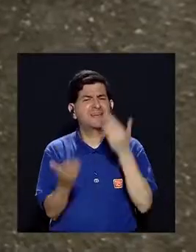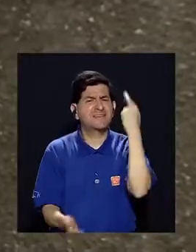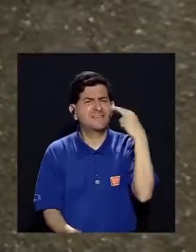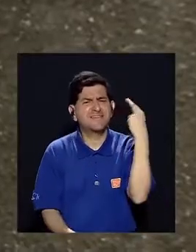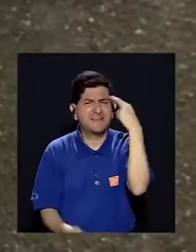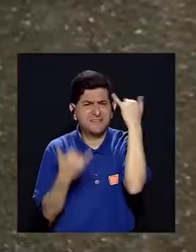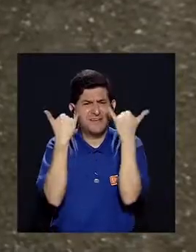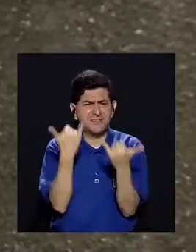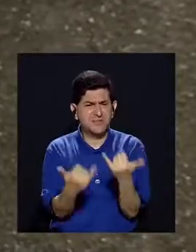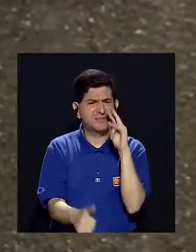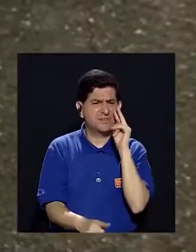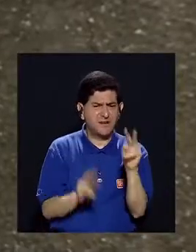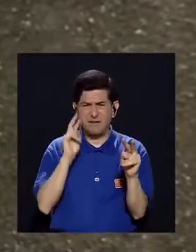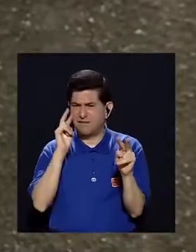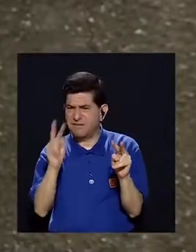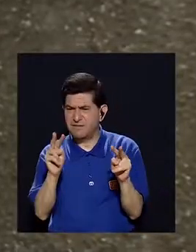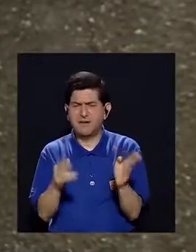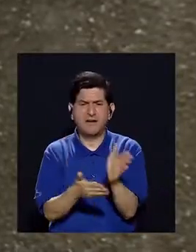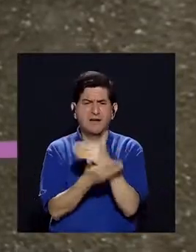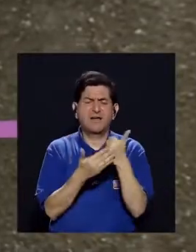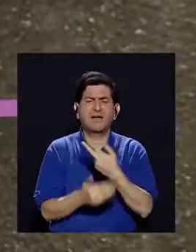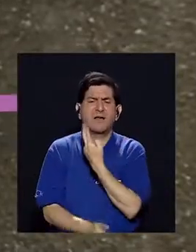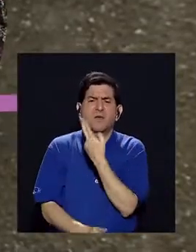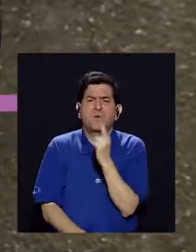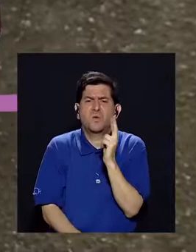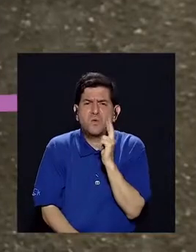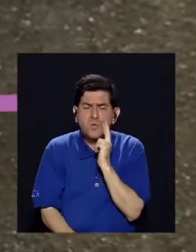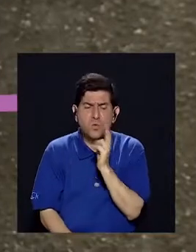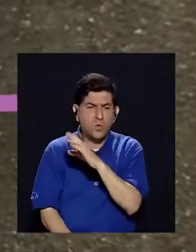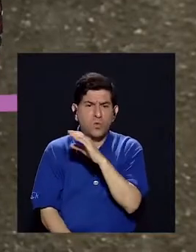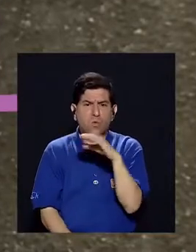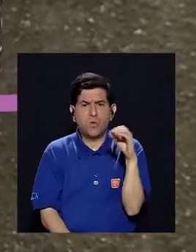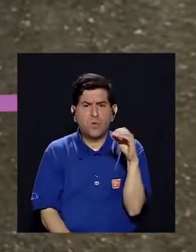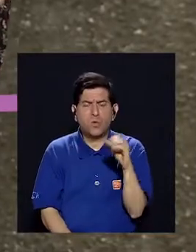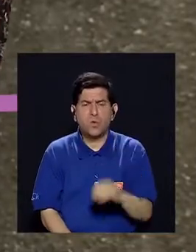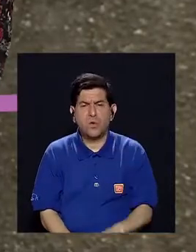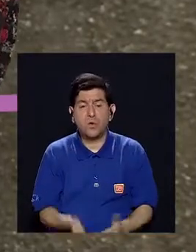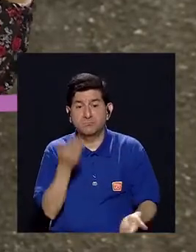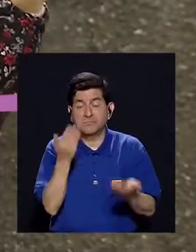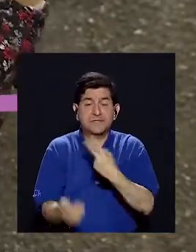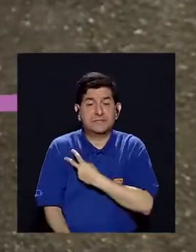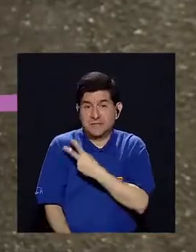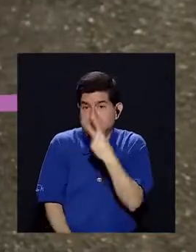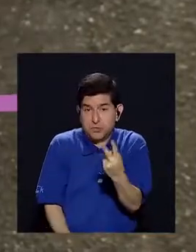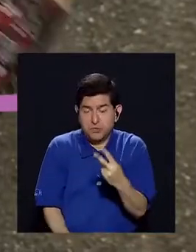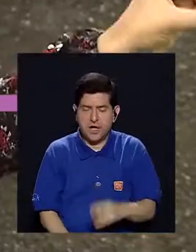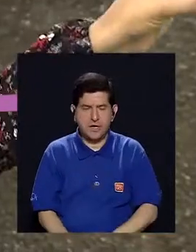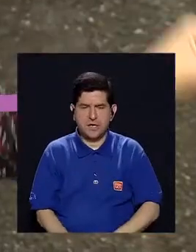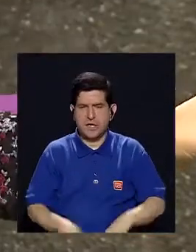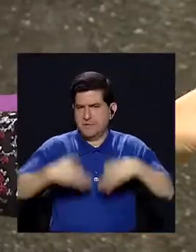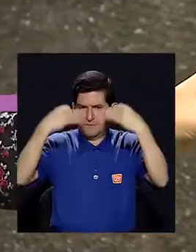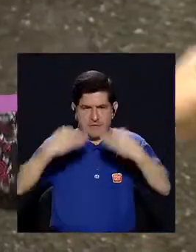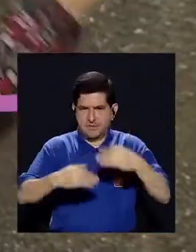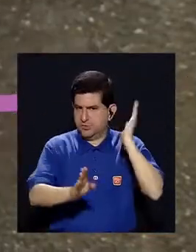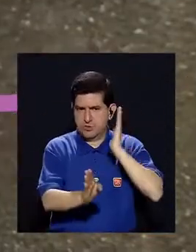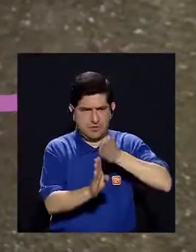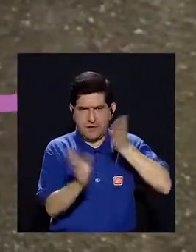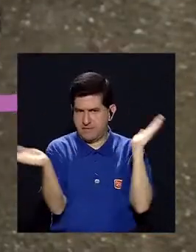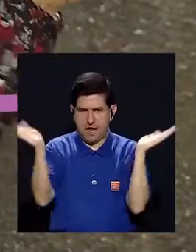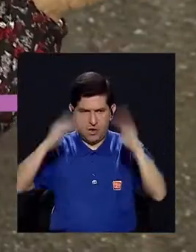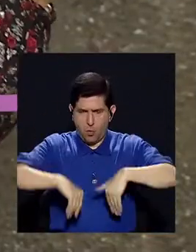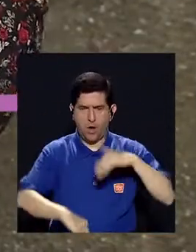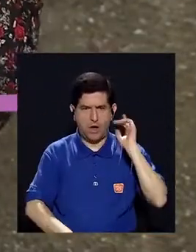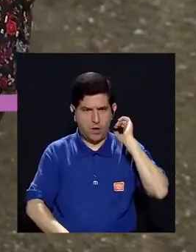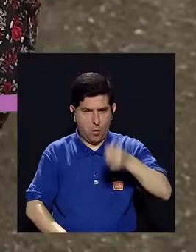Posiblemente por eso es que ya hemos estado viendo que en algunos restaurantes, pero esto es de manera voluntaria, no hay como una directriz, ¿verdad?,